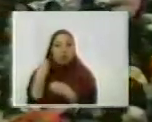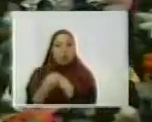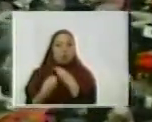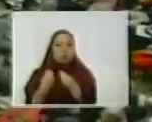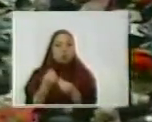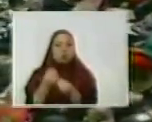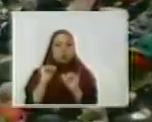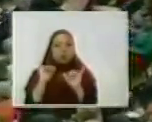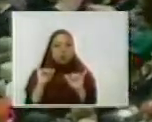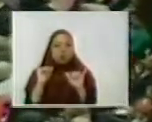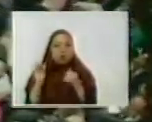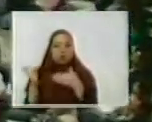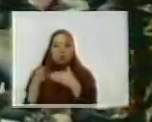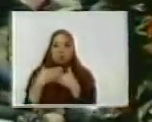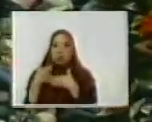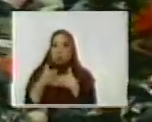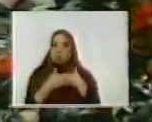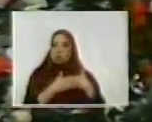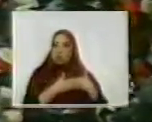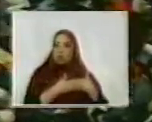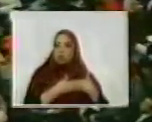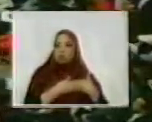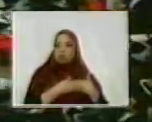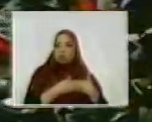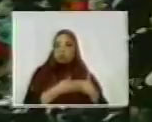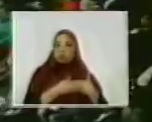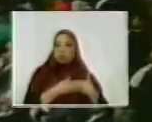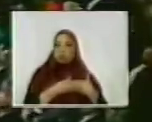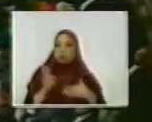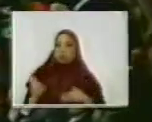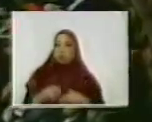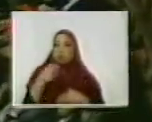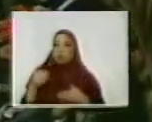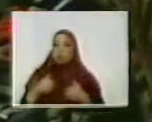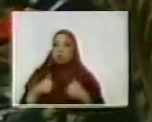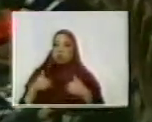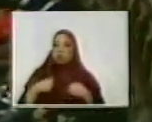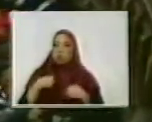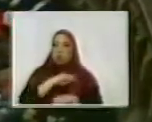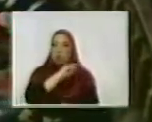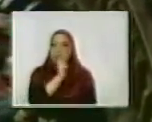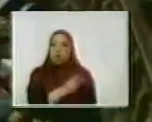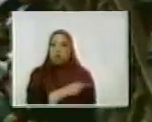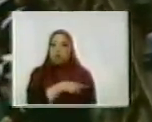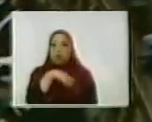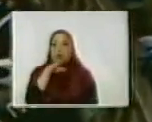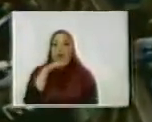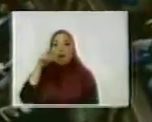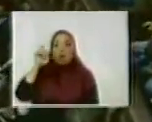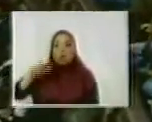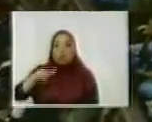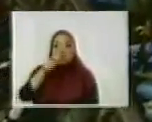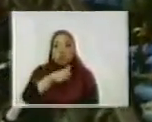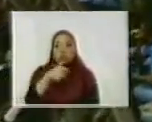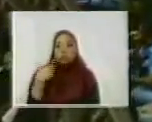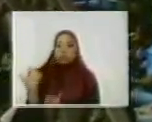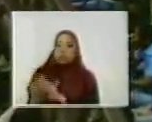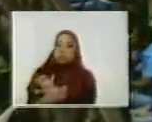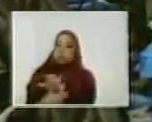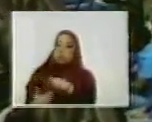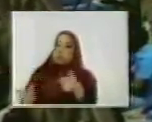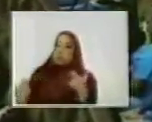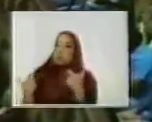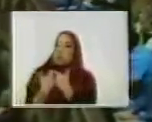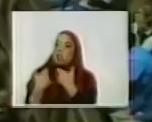Y de esa forma bloquearlos y someter por la fuerza a los pueblos a dificultades